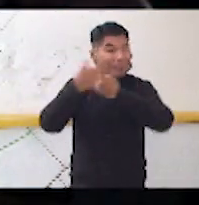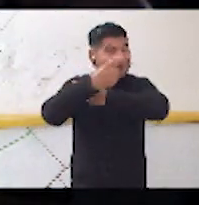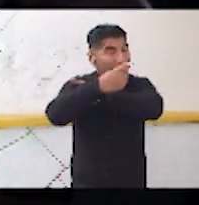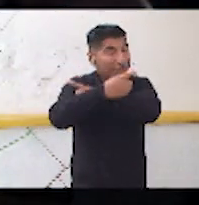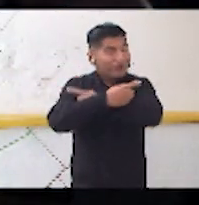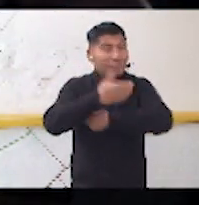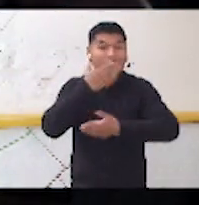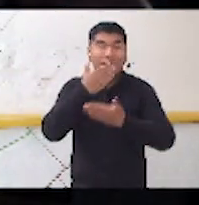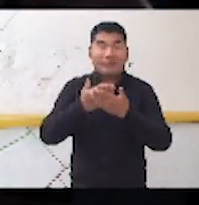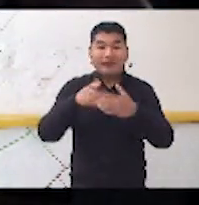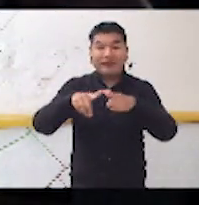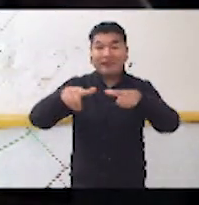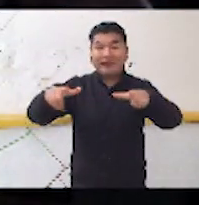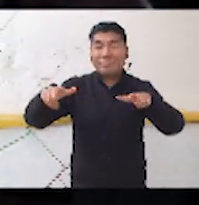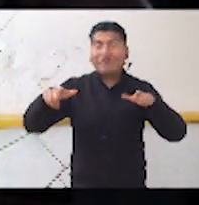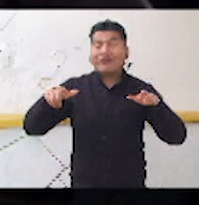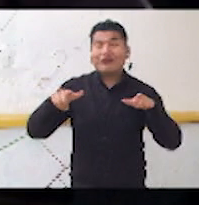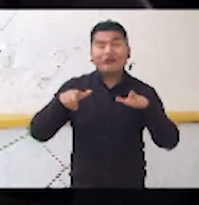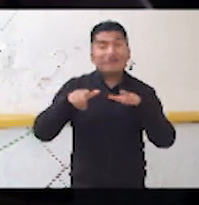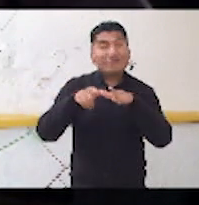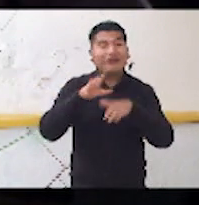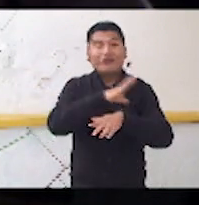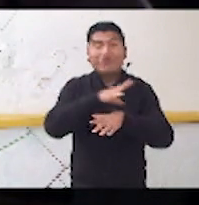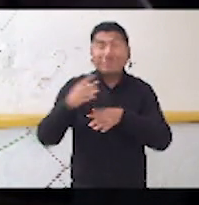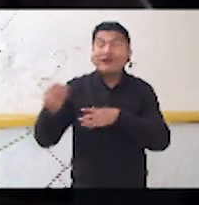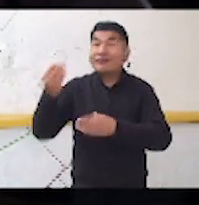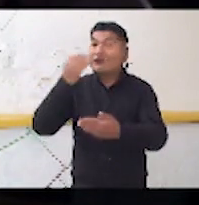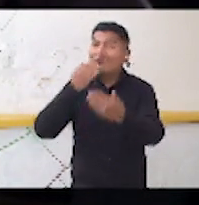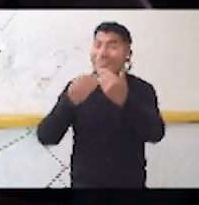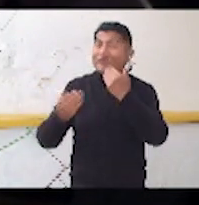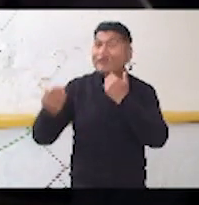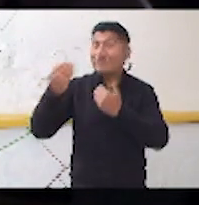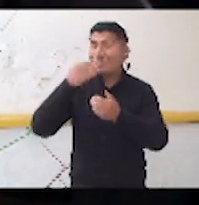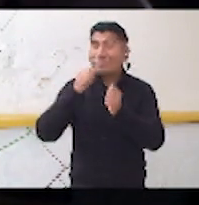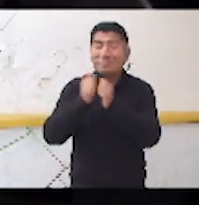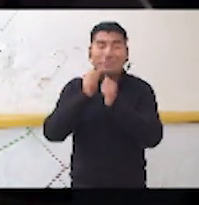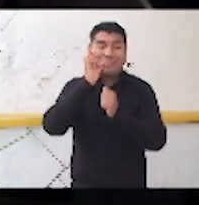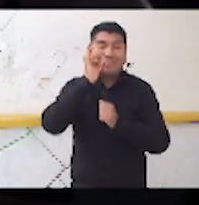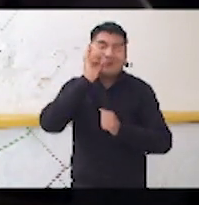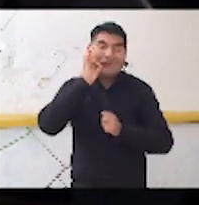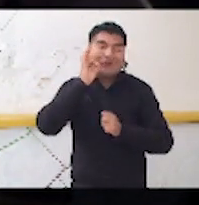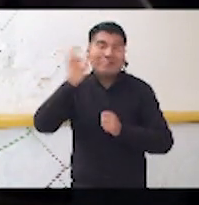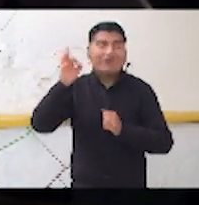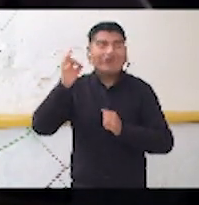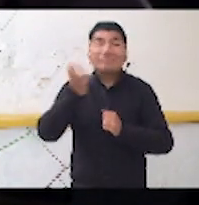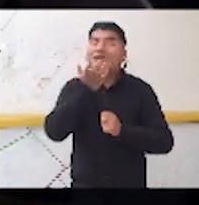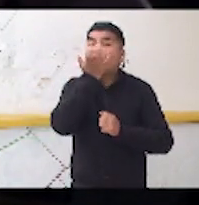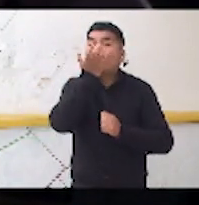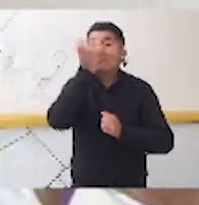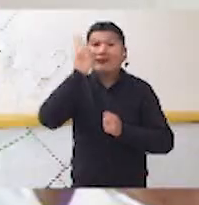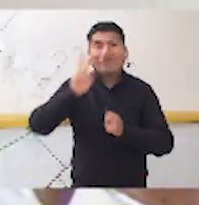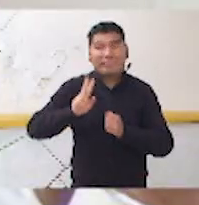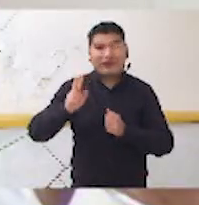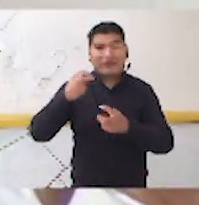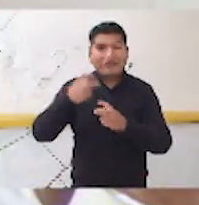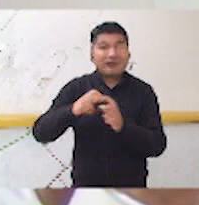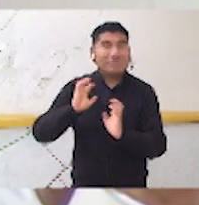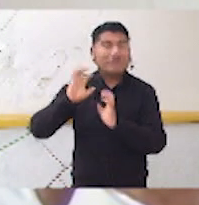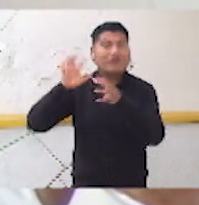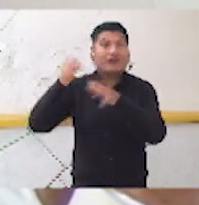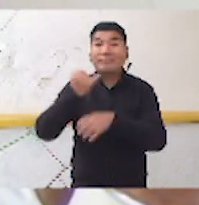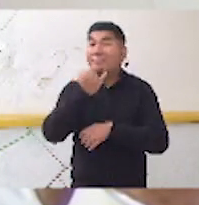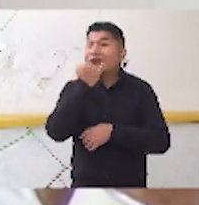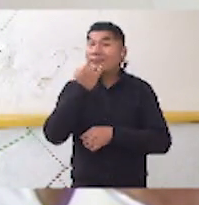buen lugar de pastoreo y se alimentarán con ricos pastos sobre las montañas de Israel.